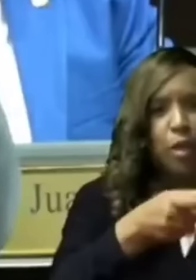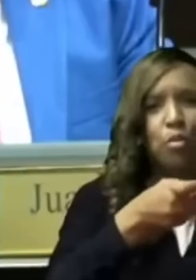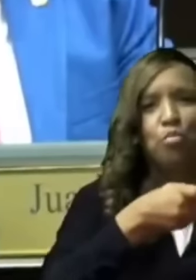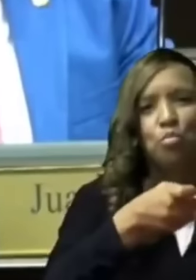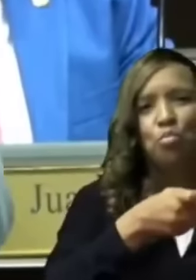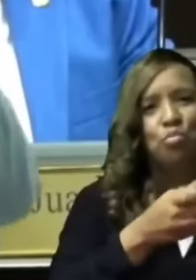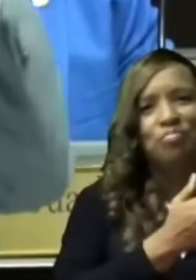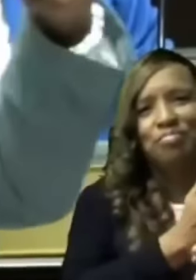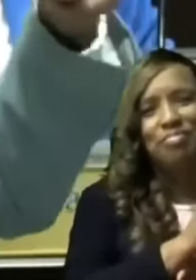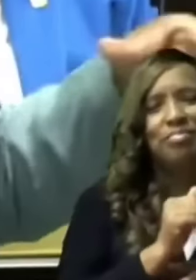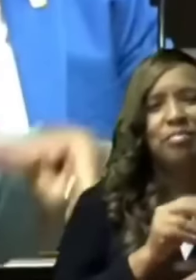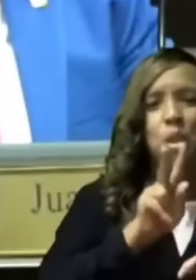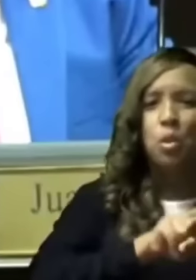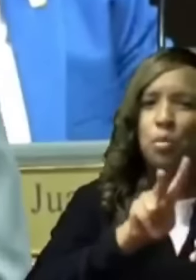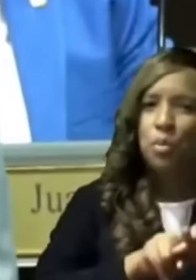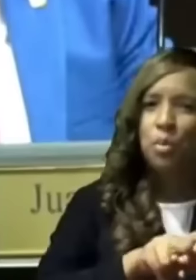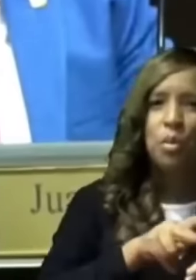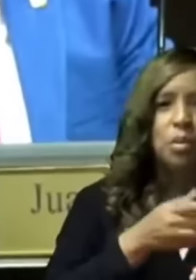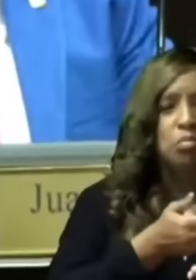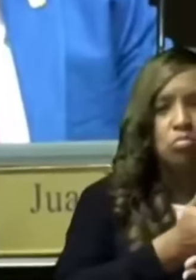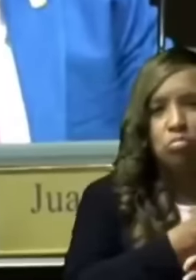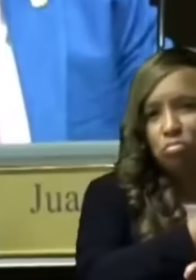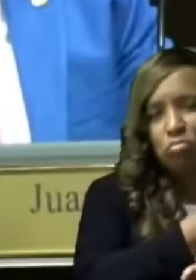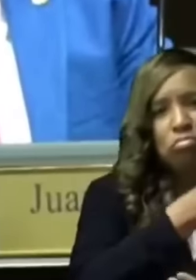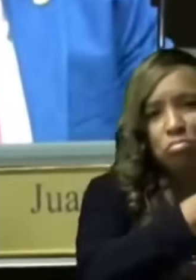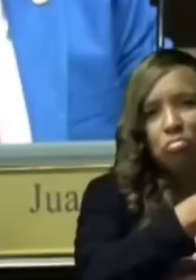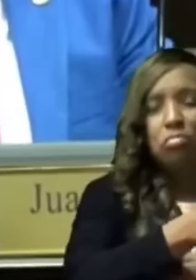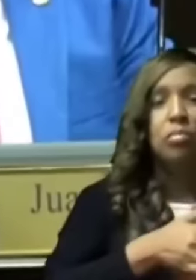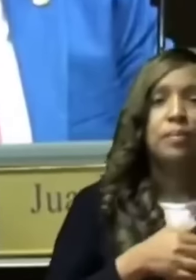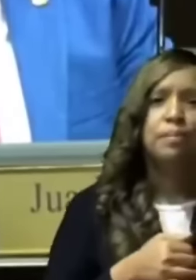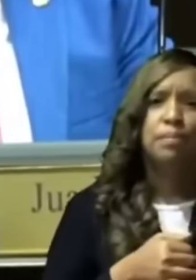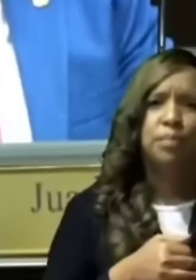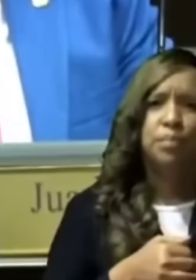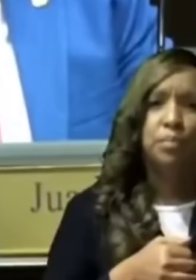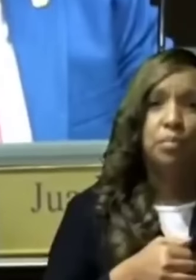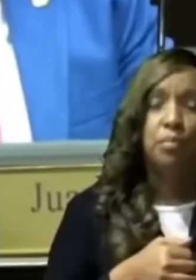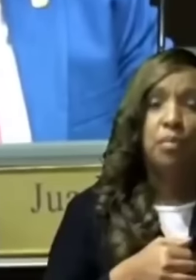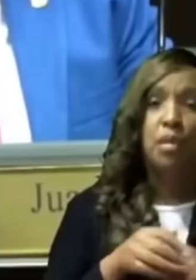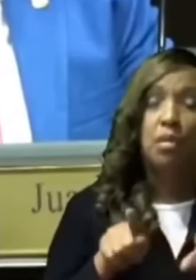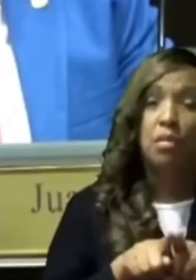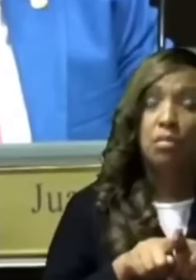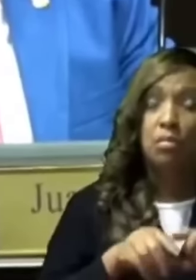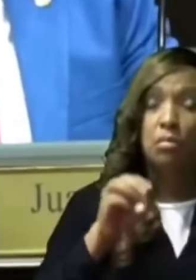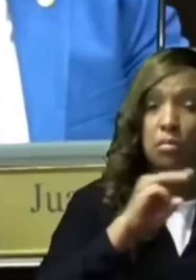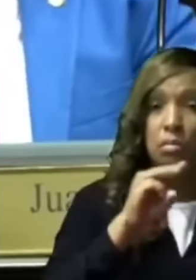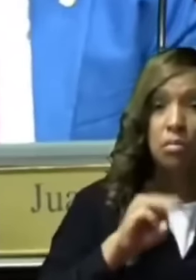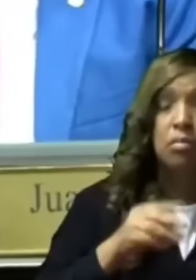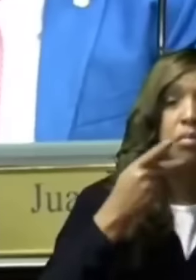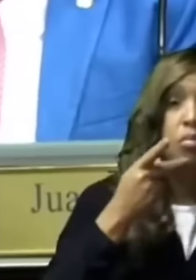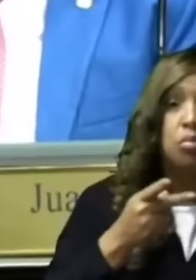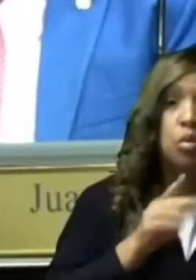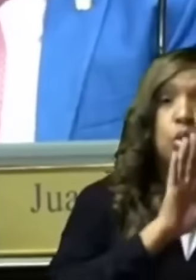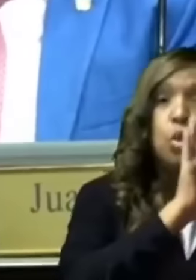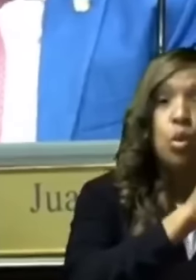Más aún, el estatuto del Ministerio Público es bastante claro y preciso en ese sentido, presidente.